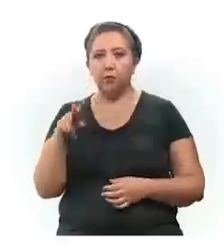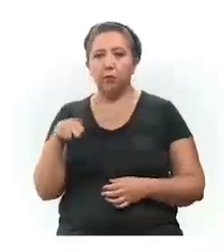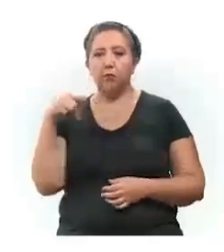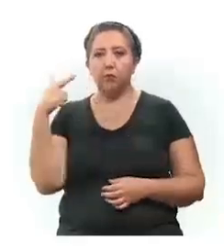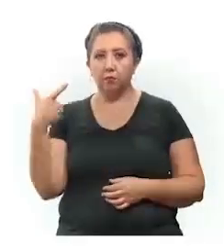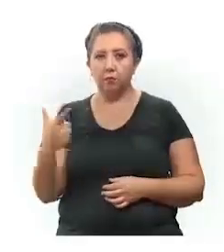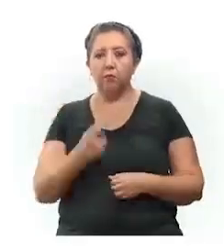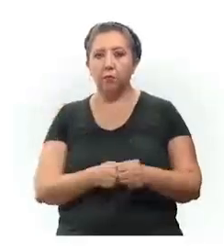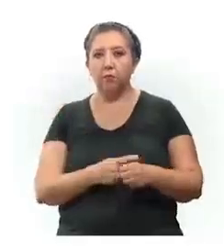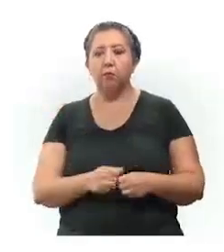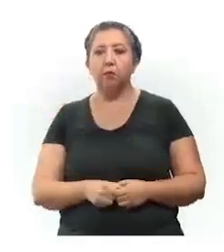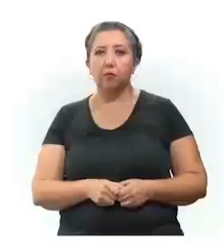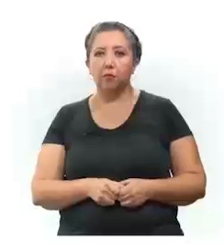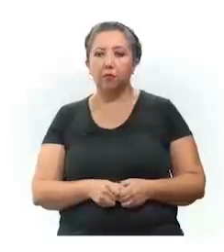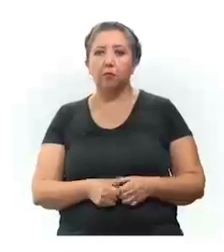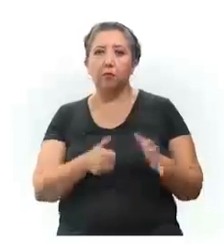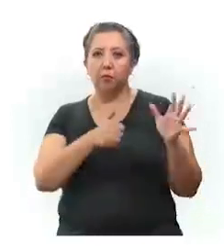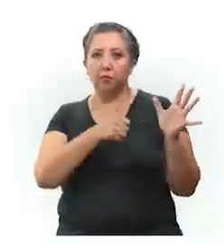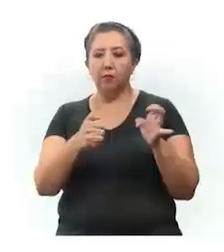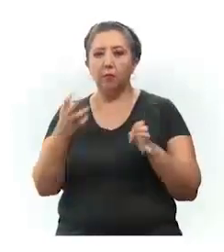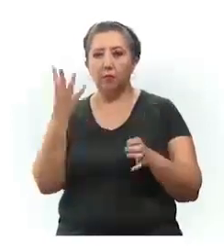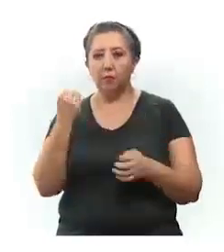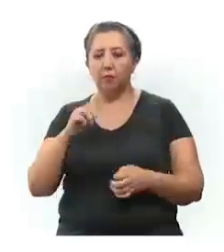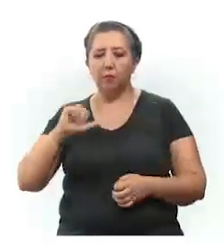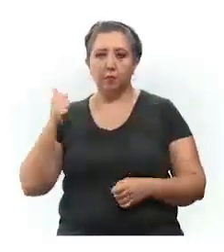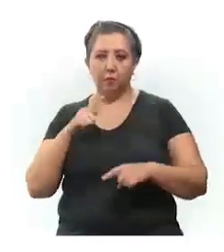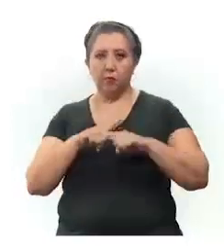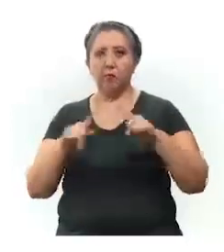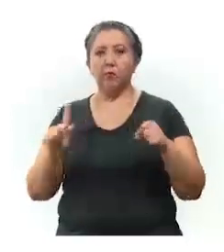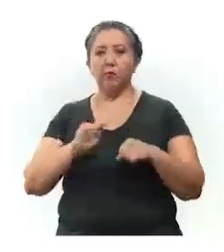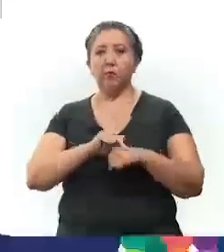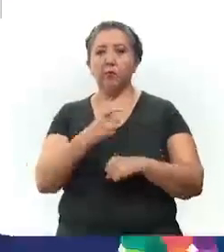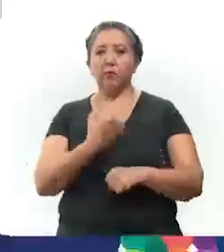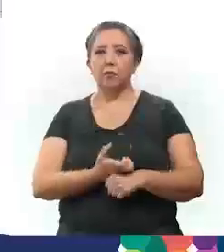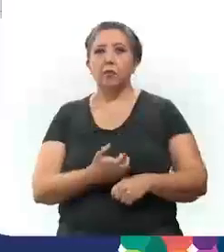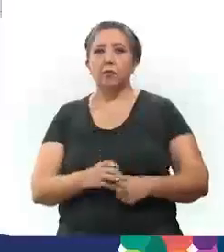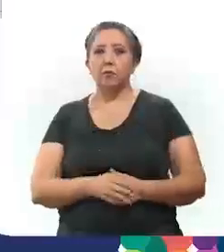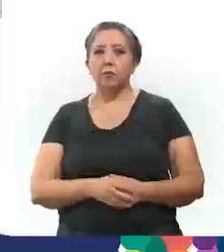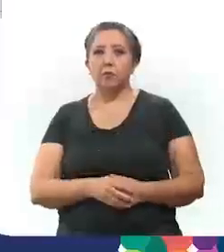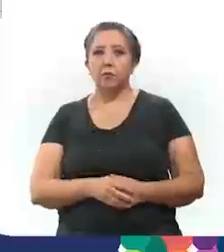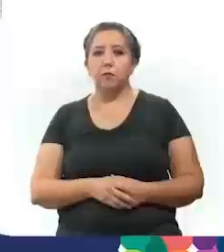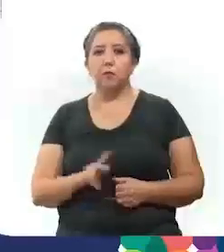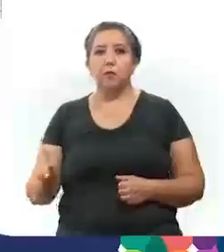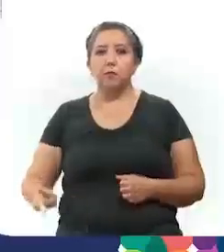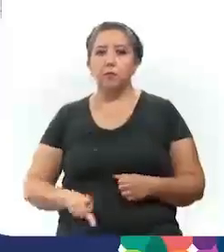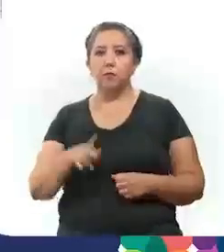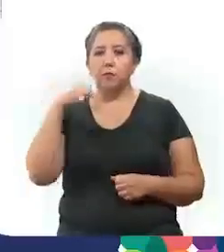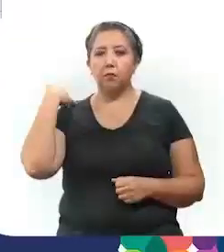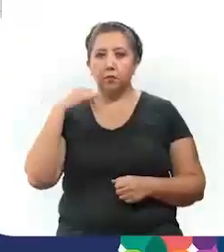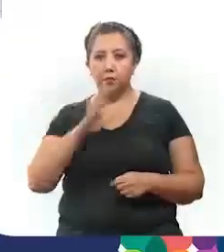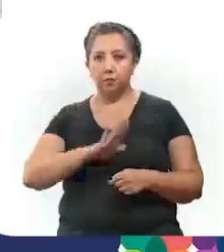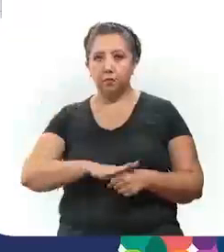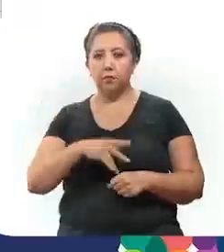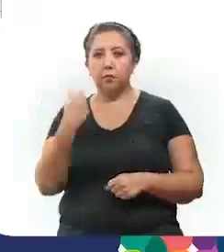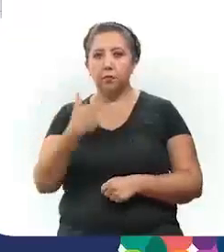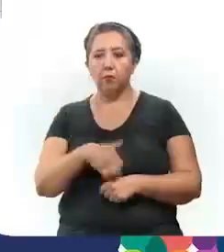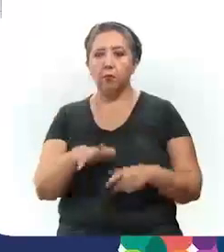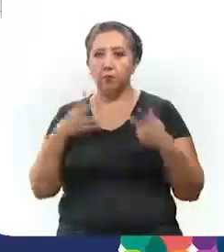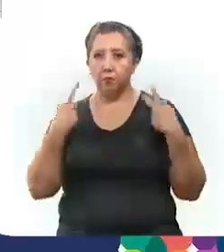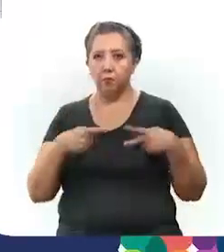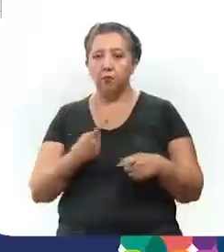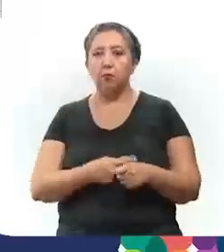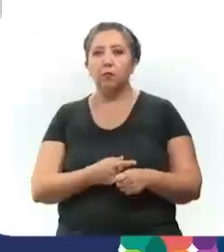77.487 casos positivos, 609 son de otro país u otro estado. Los municipios de Yucatán con mayor número de